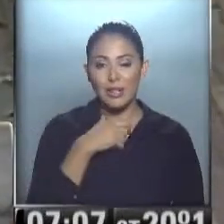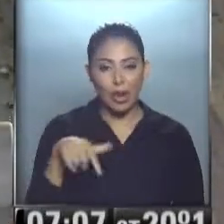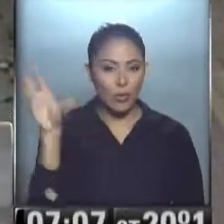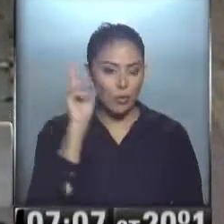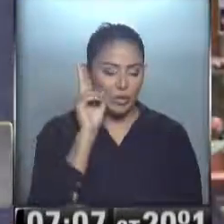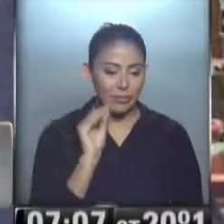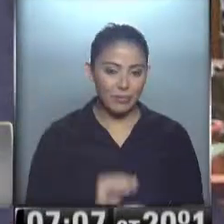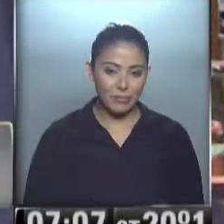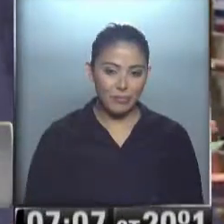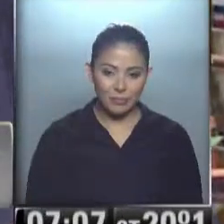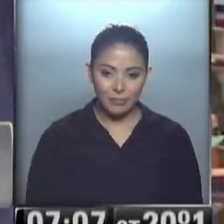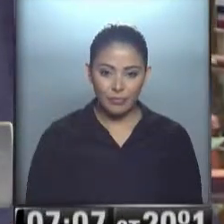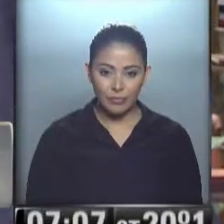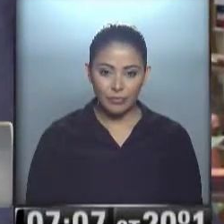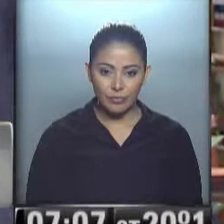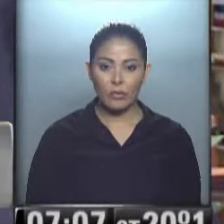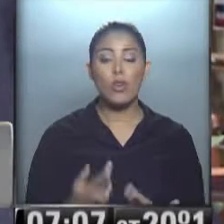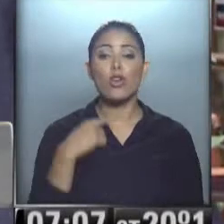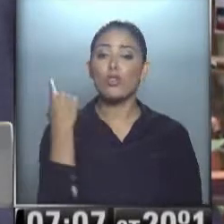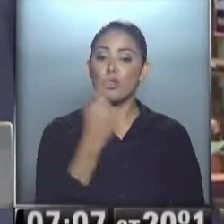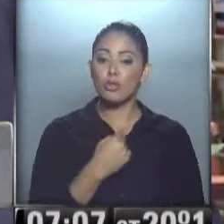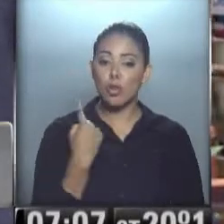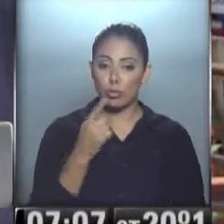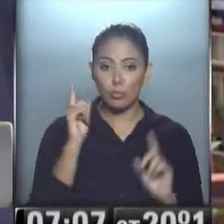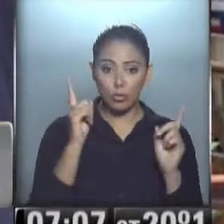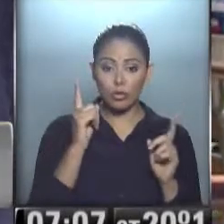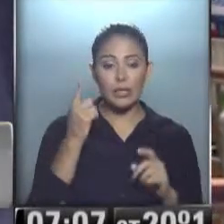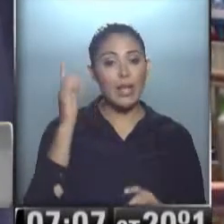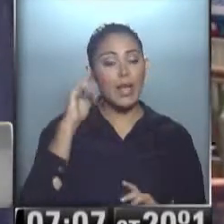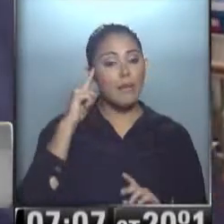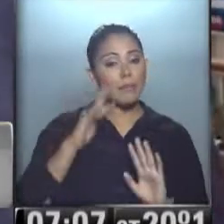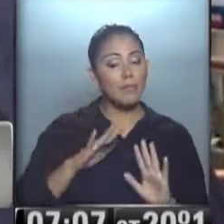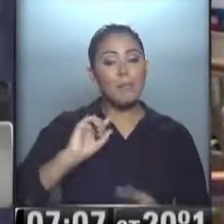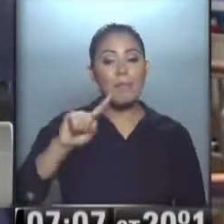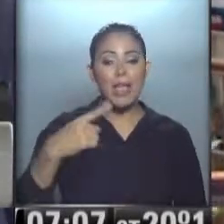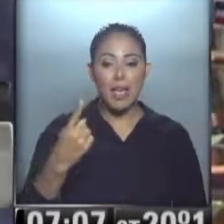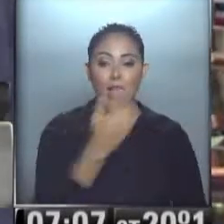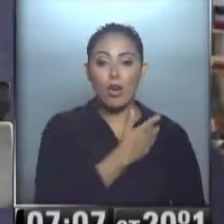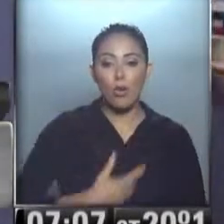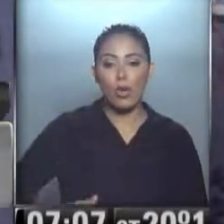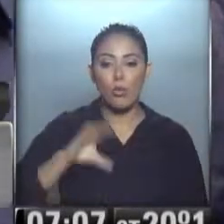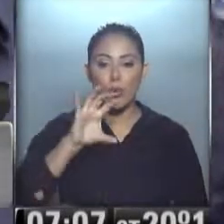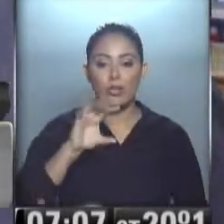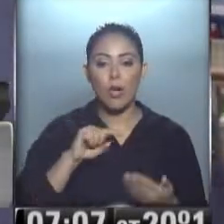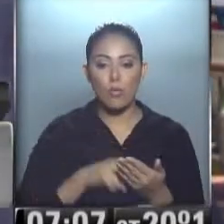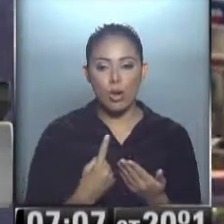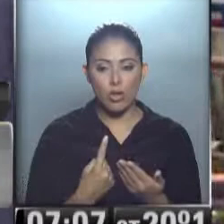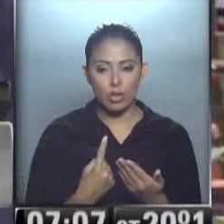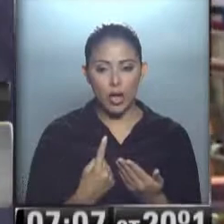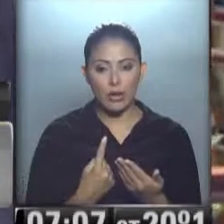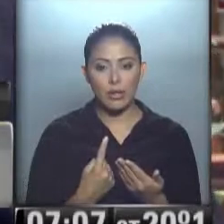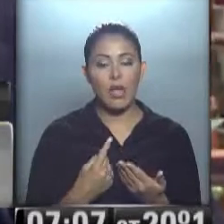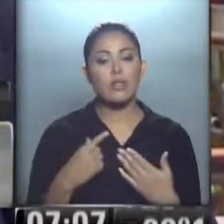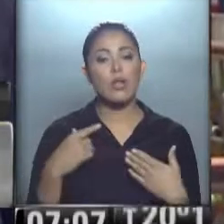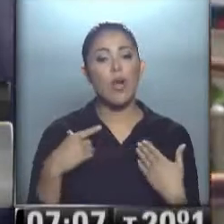escuchar lo bueno nosotros aspiramos que en el día de mañana el gobierno de la provincia de buenos aires- dimensiones